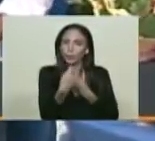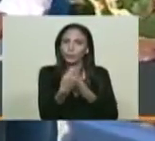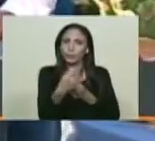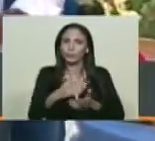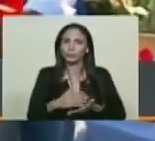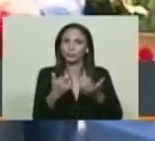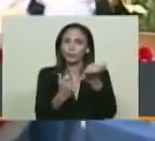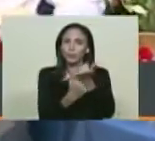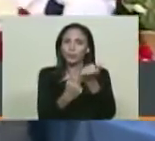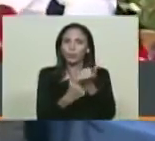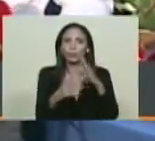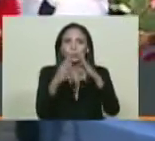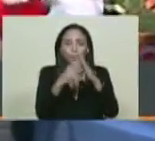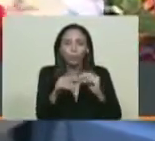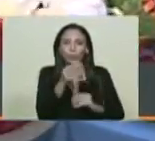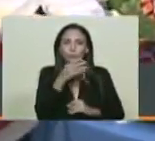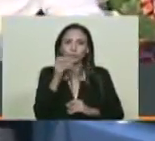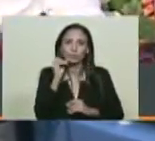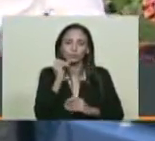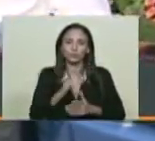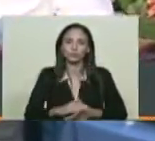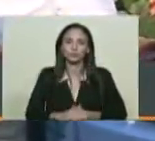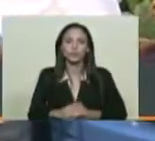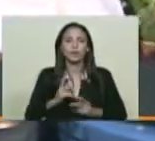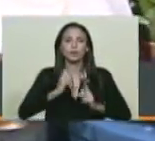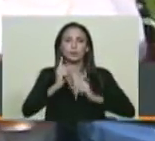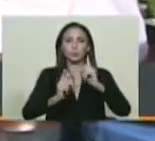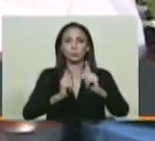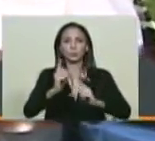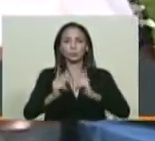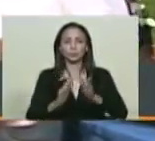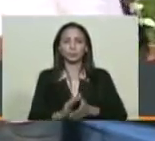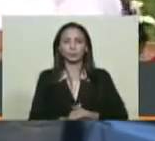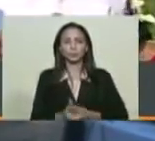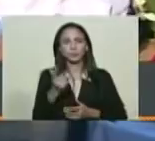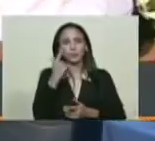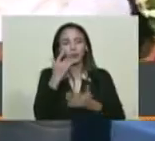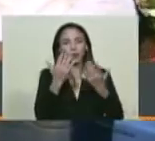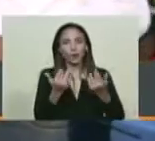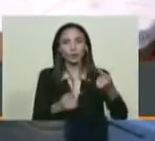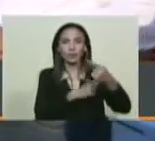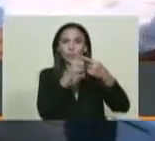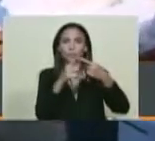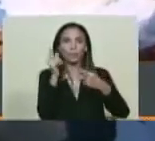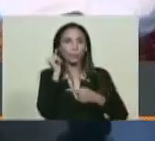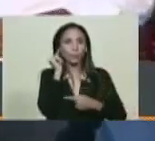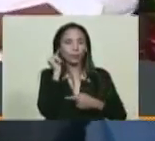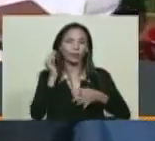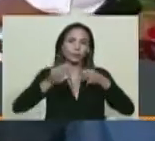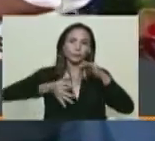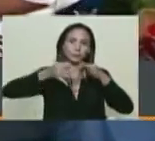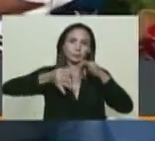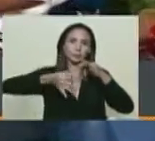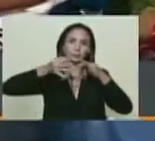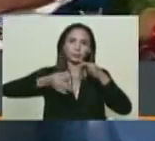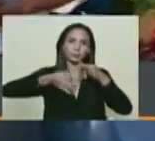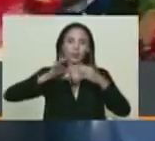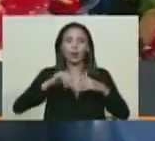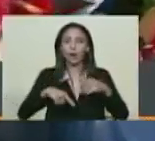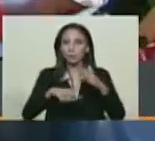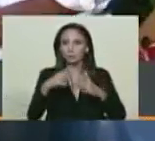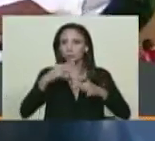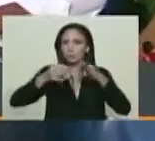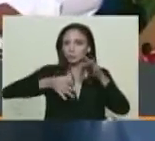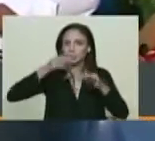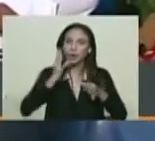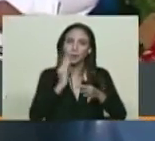financiamiento para la juventud que produce. Así que yo doy la palabra primero a Anastasia para que tenga la oportunidad de